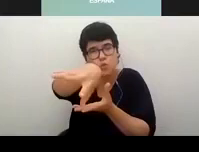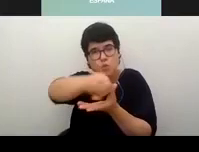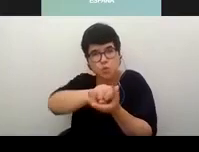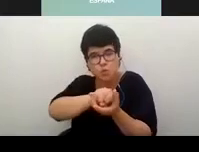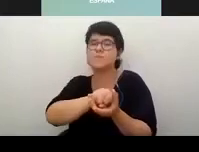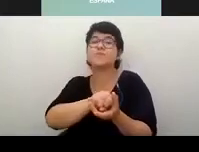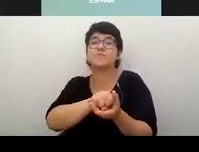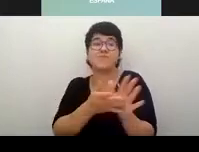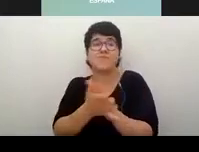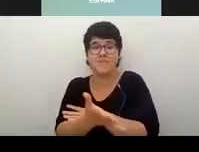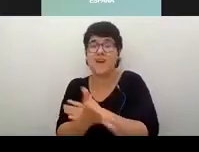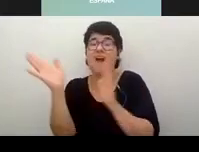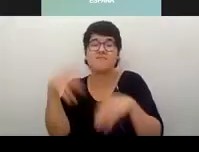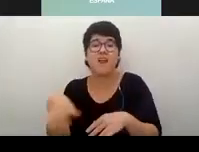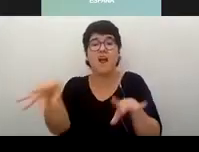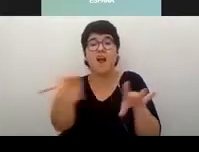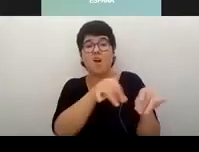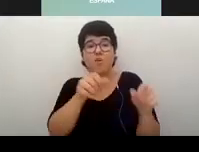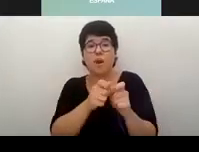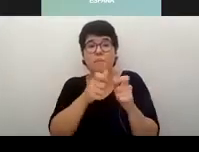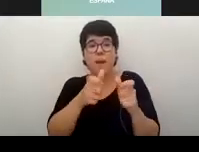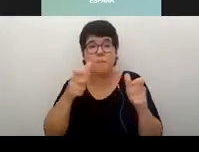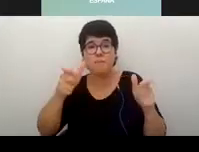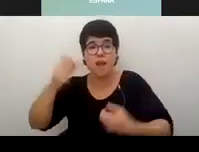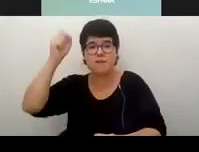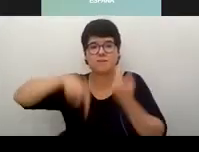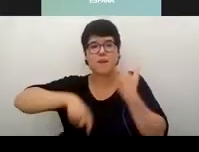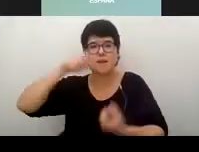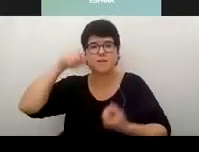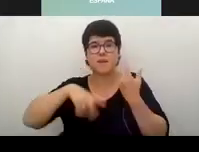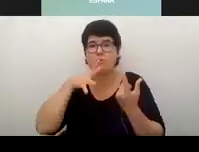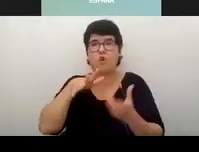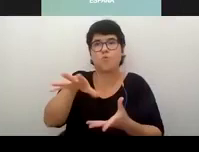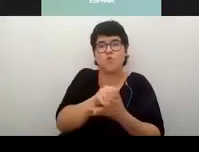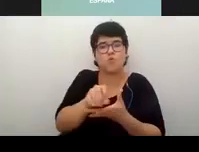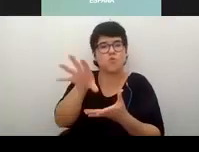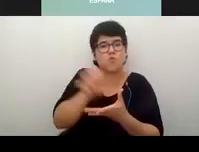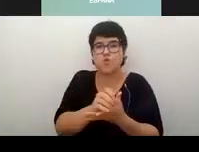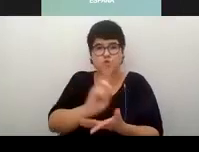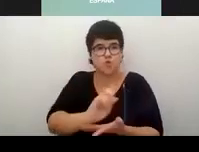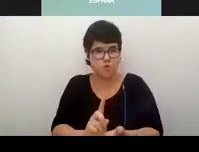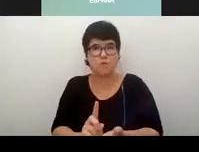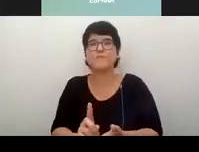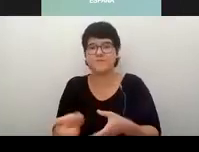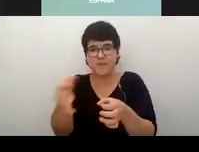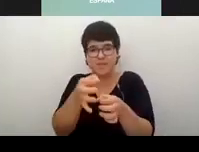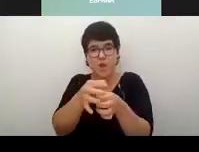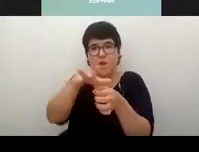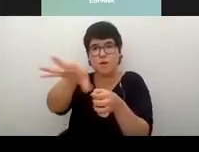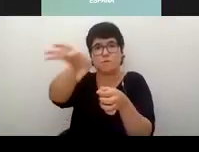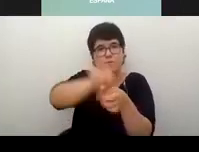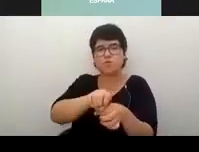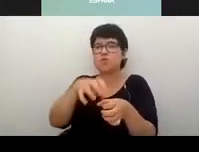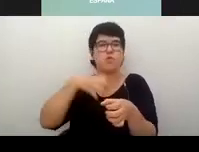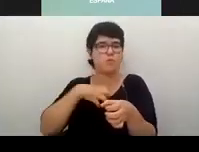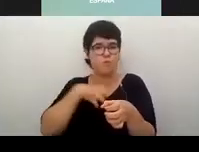azúcar, de la glucosa circulando por la sangre y unas células en las que no puede entrar esa glucosa. Esa resistencia a la